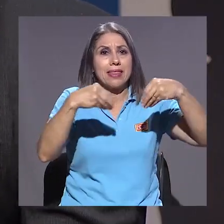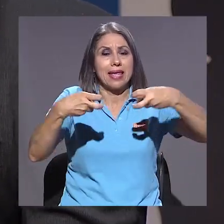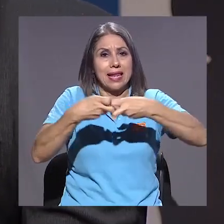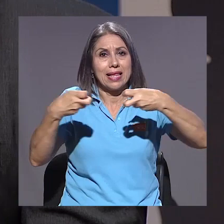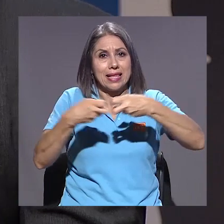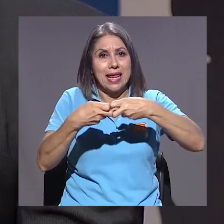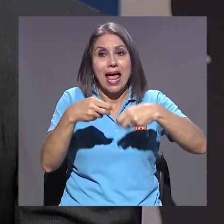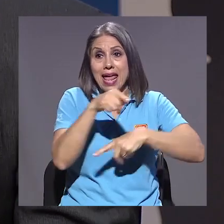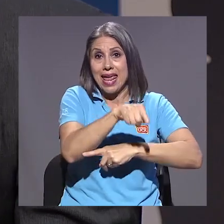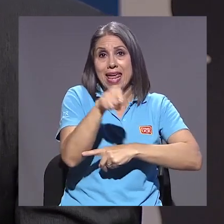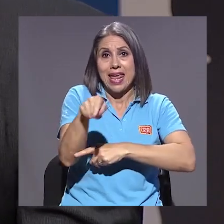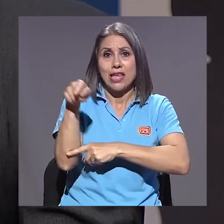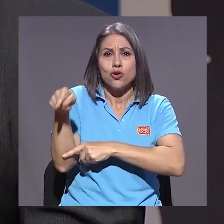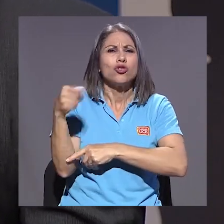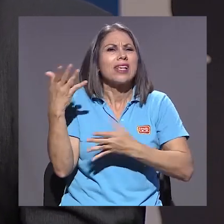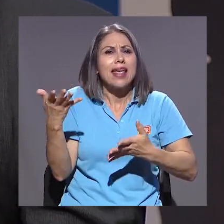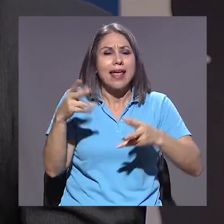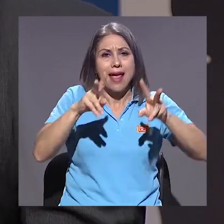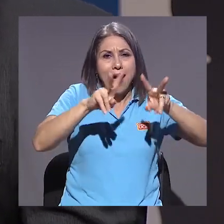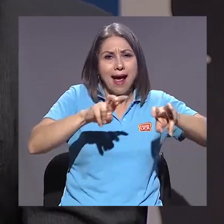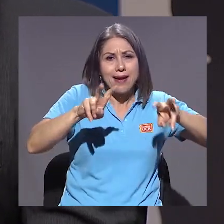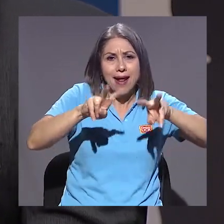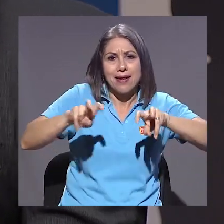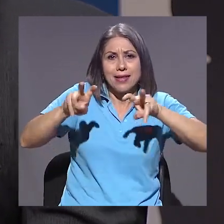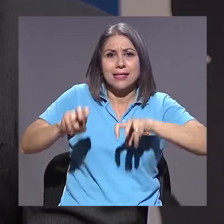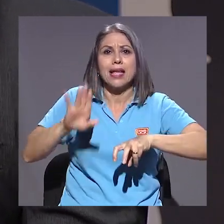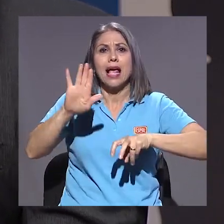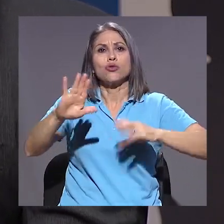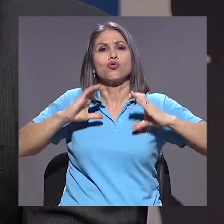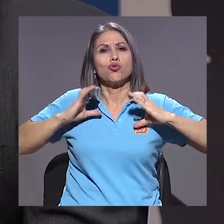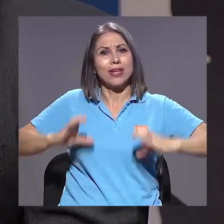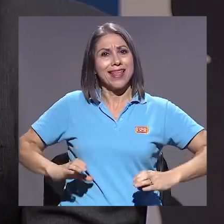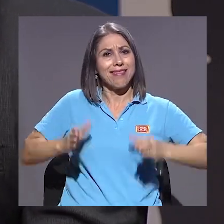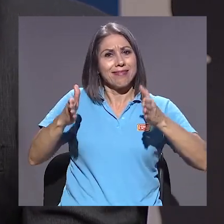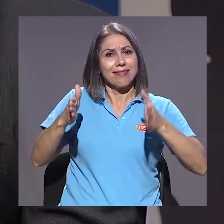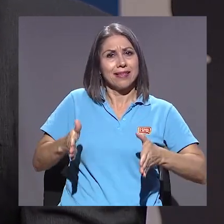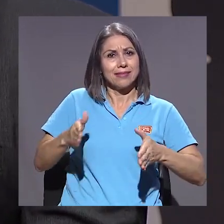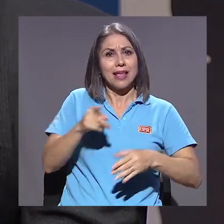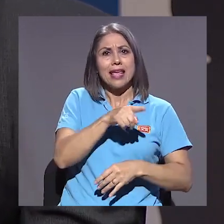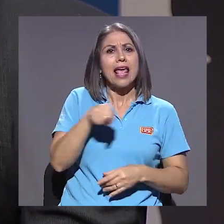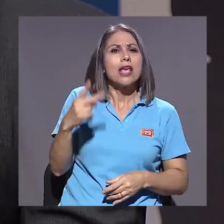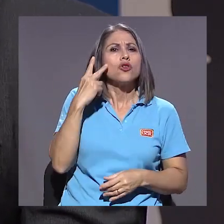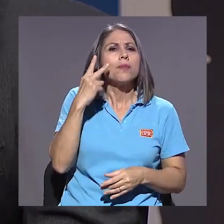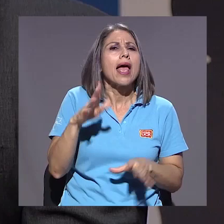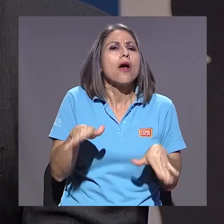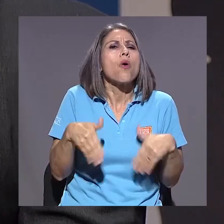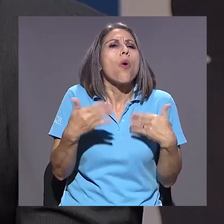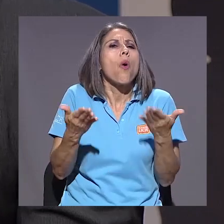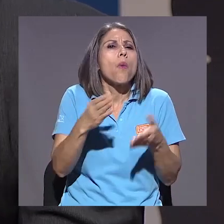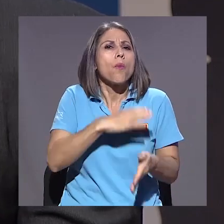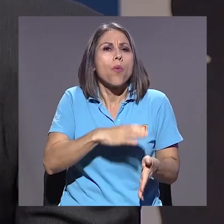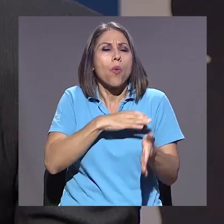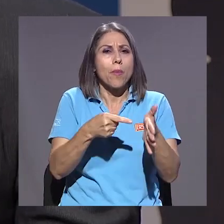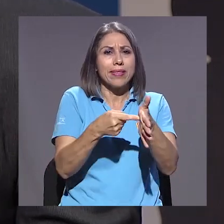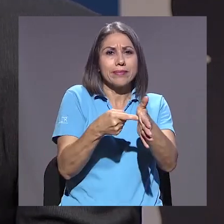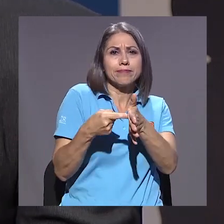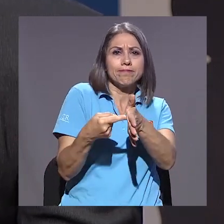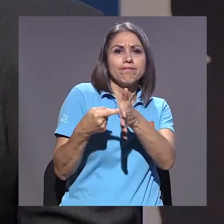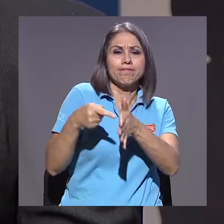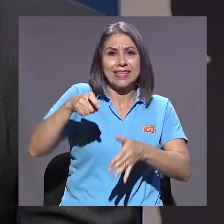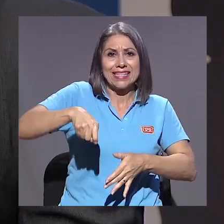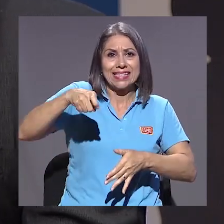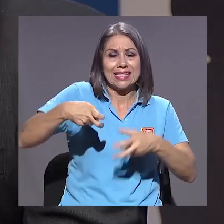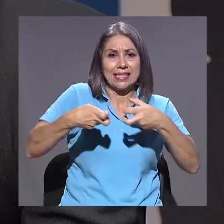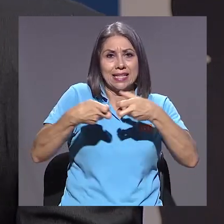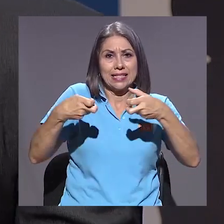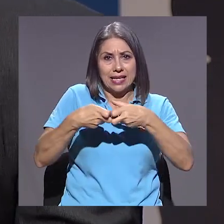análisis de sus clientes, que vean cómo se comporta la demanda en sus diferentes componentes técnicos